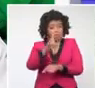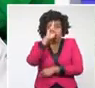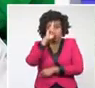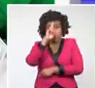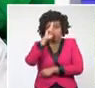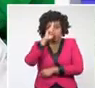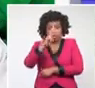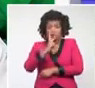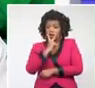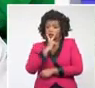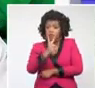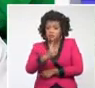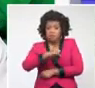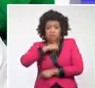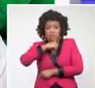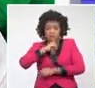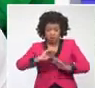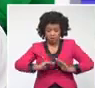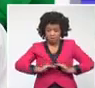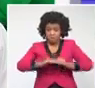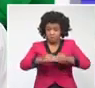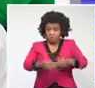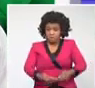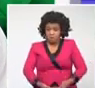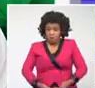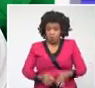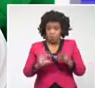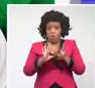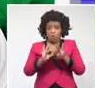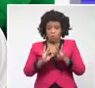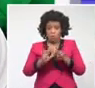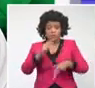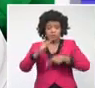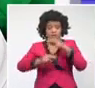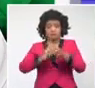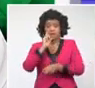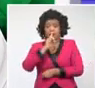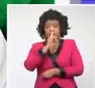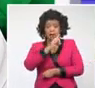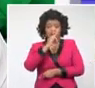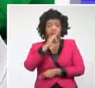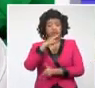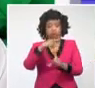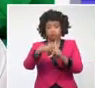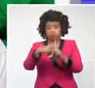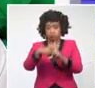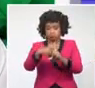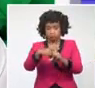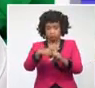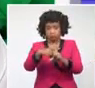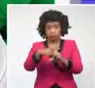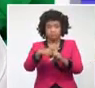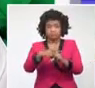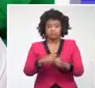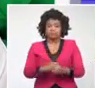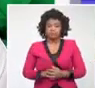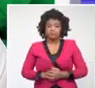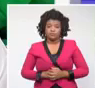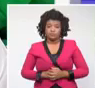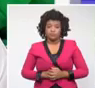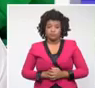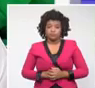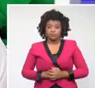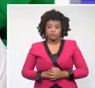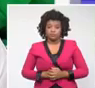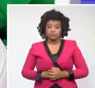de Guanabacoa, resultó PCR positiva por una evaluación que se hizo allí, se